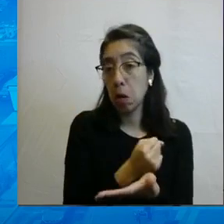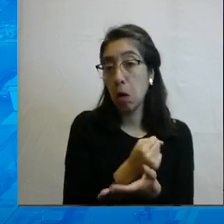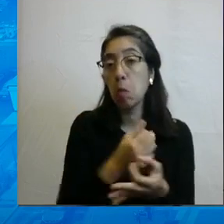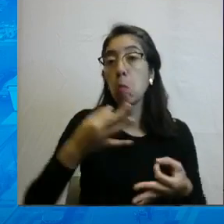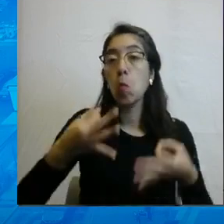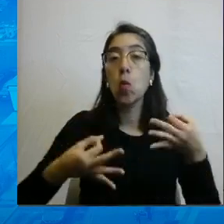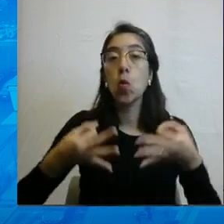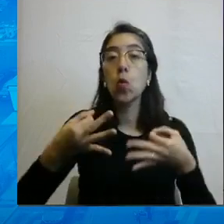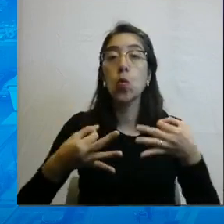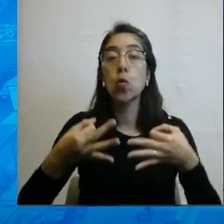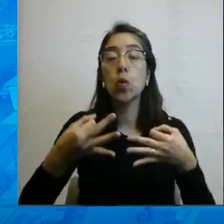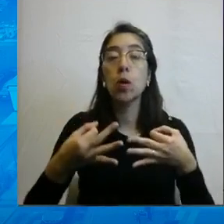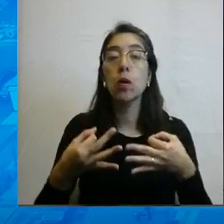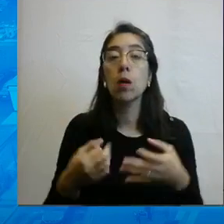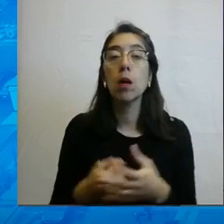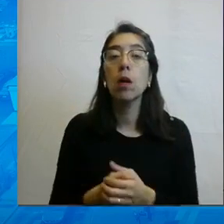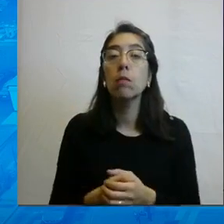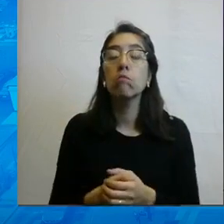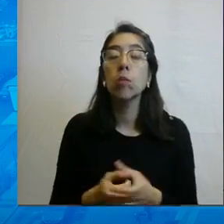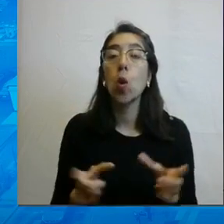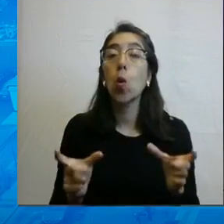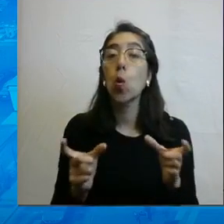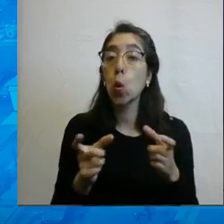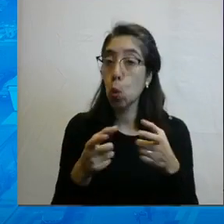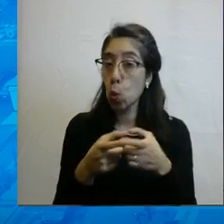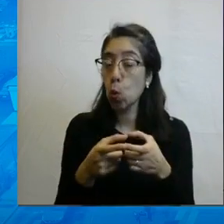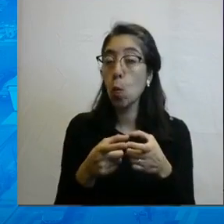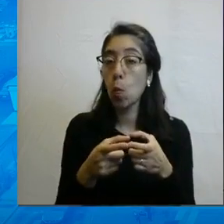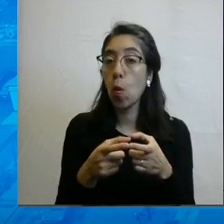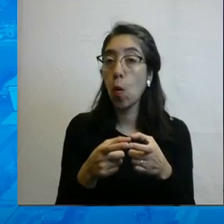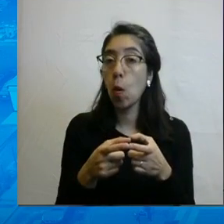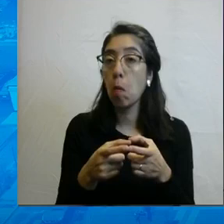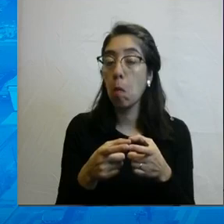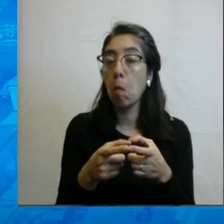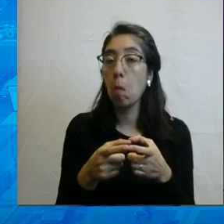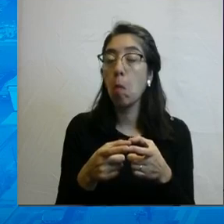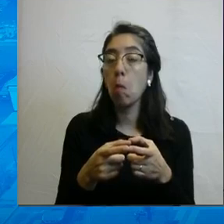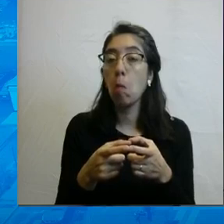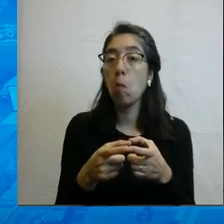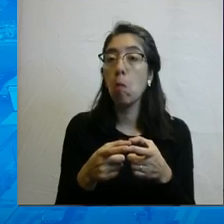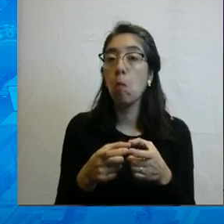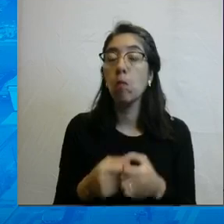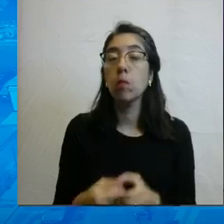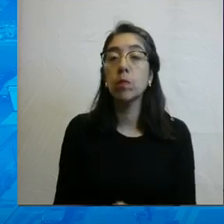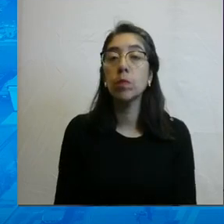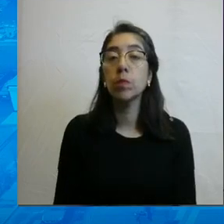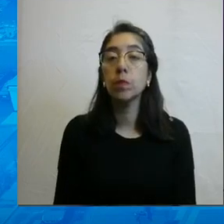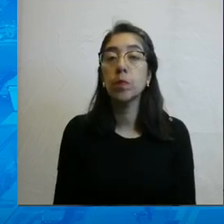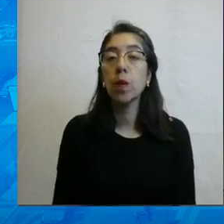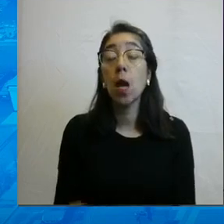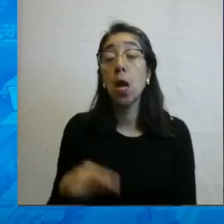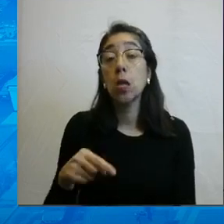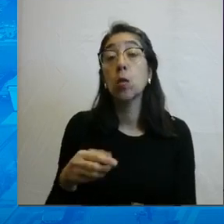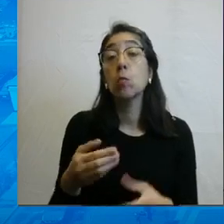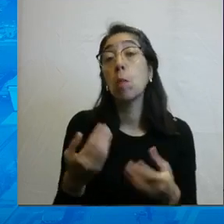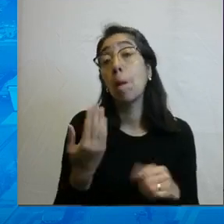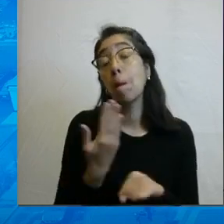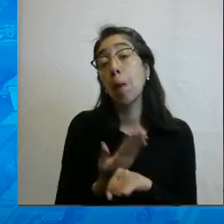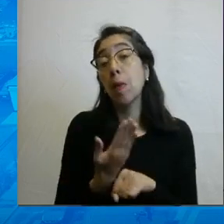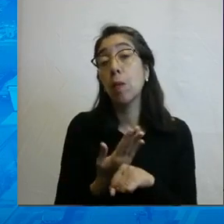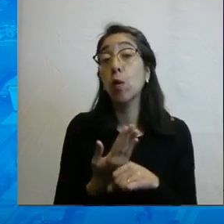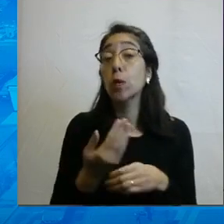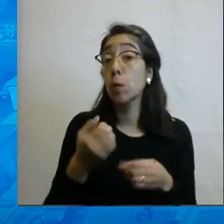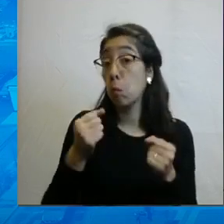Y es de una utilidad manifiesta para esta Junta de Vecinos, por lo tanto esperamos que se vote esto. Hay los